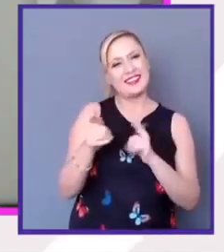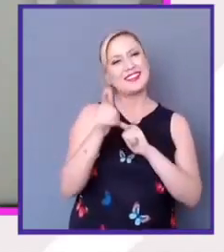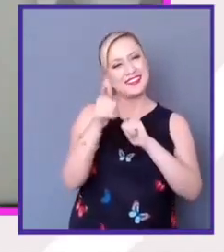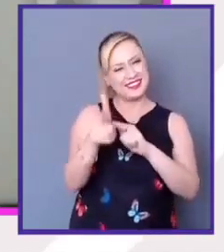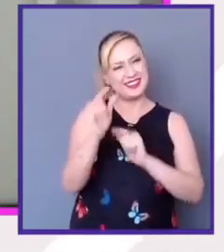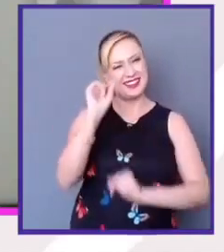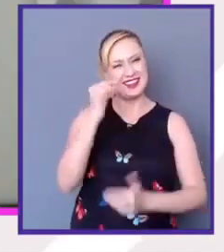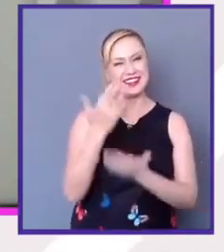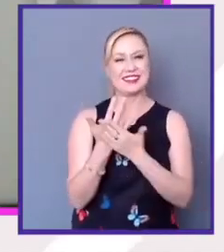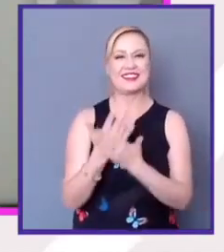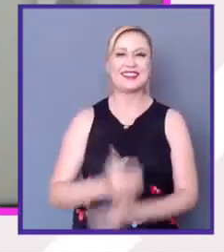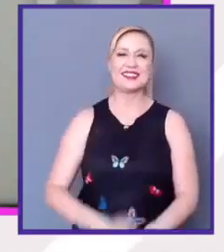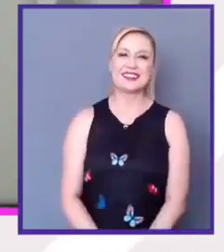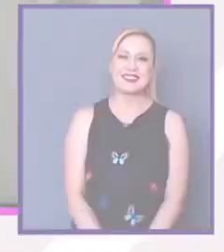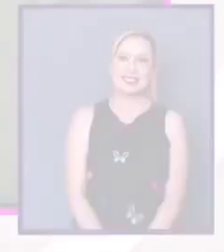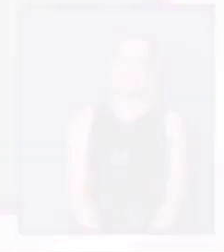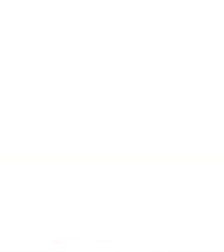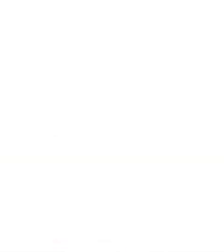segundos.